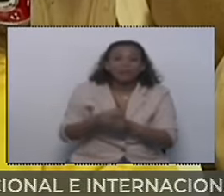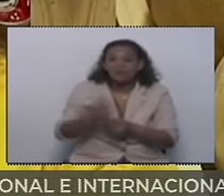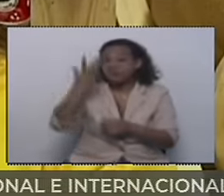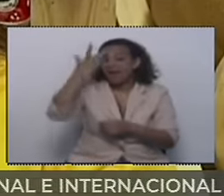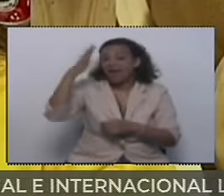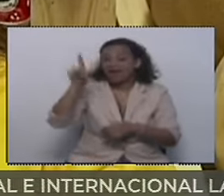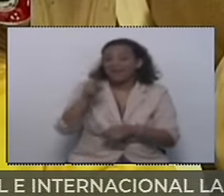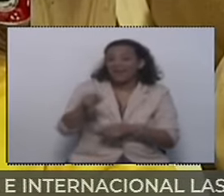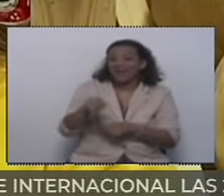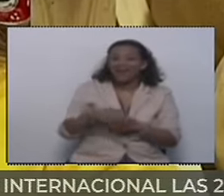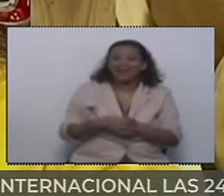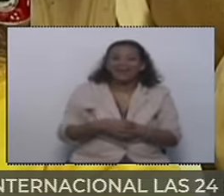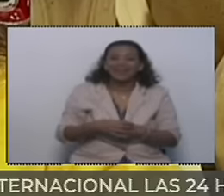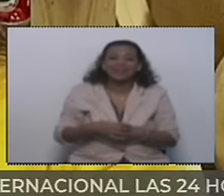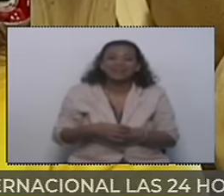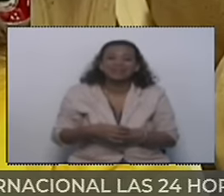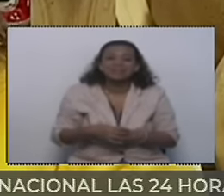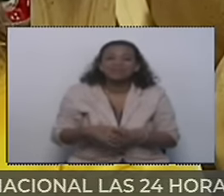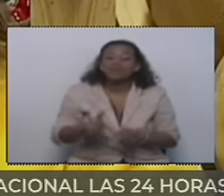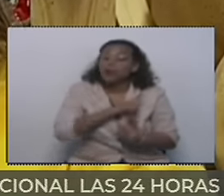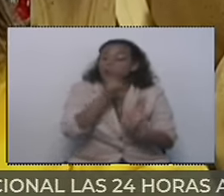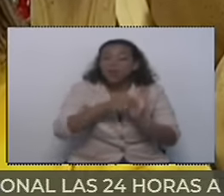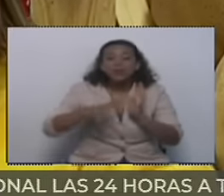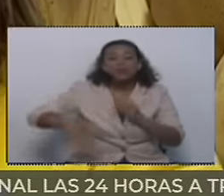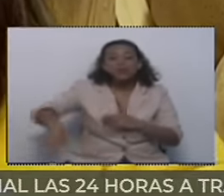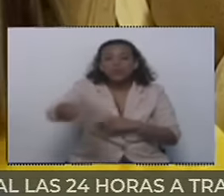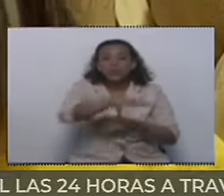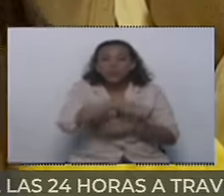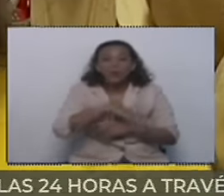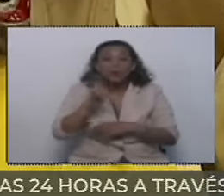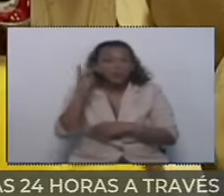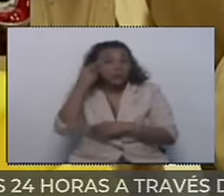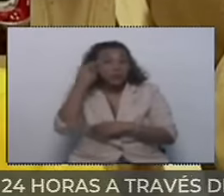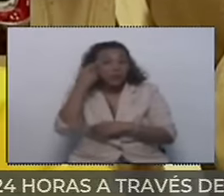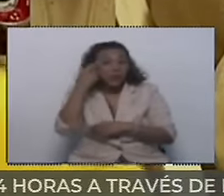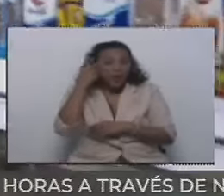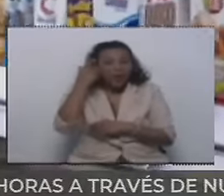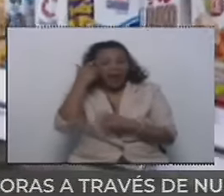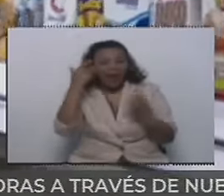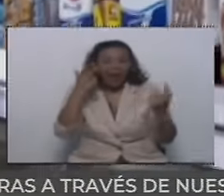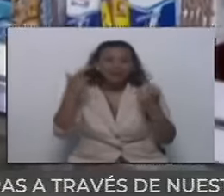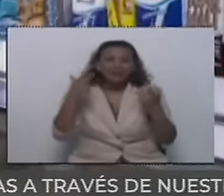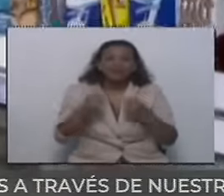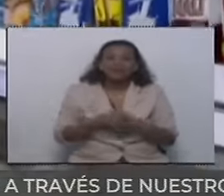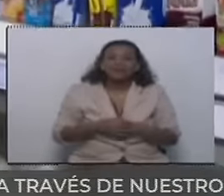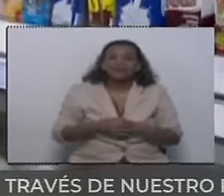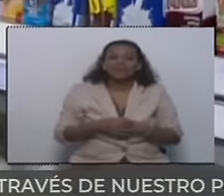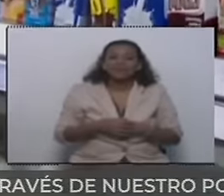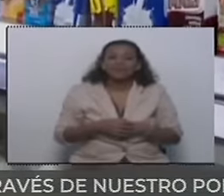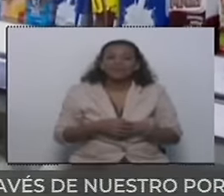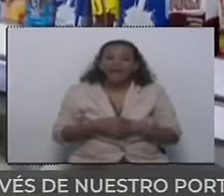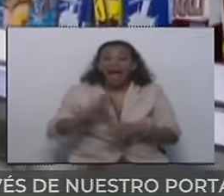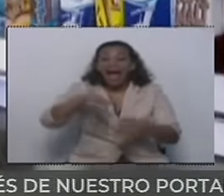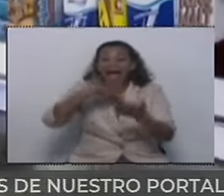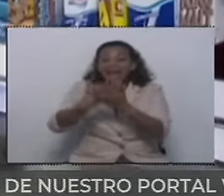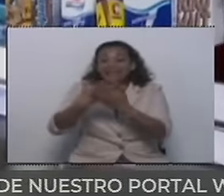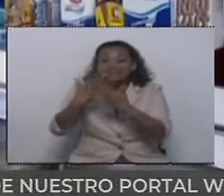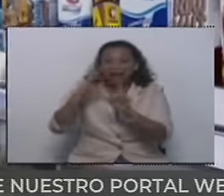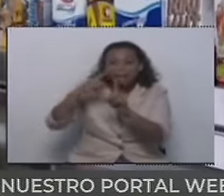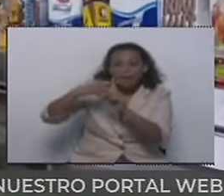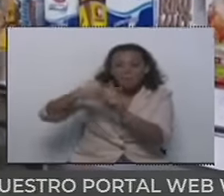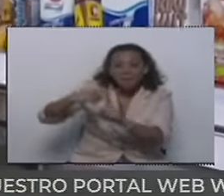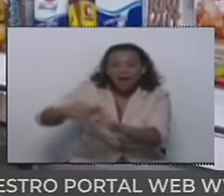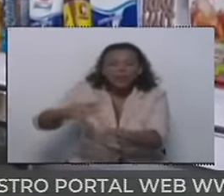Imagínese. Ajá. Toda completa. Estoy utilizando Google Earth para llegar así. ¿A mi casa? ¿Hasta dónde estás tú?